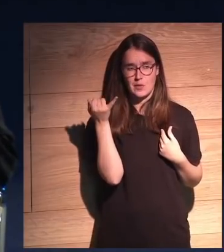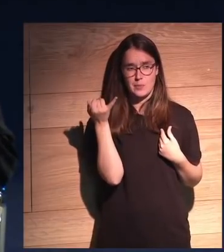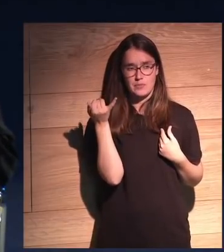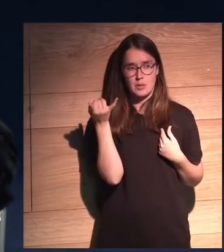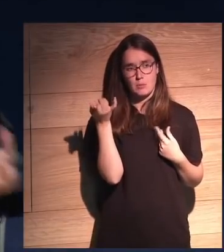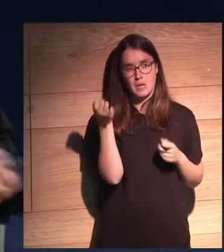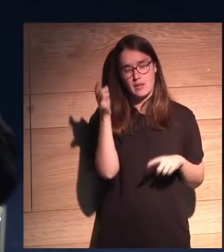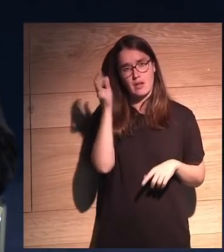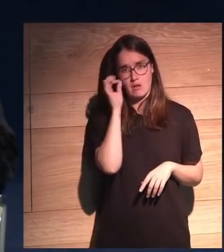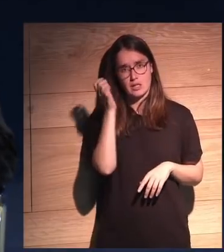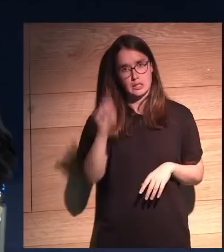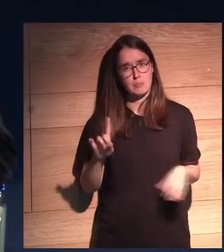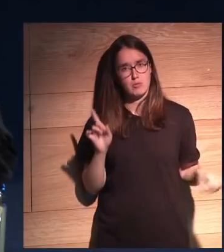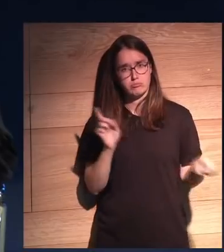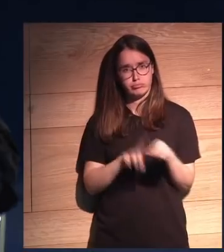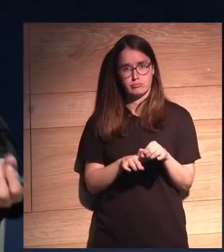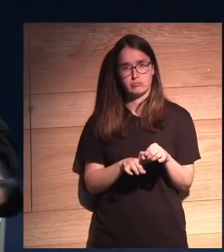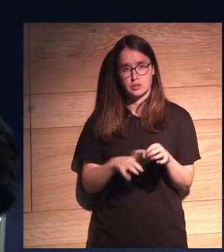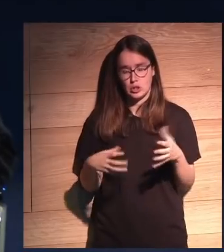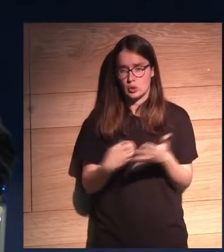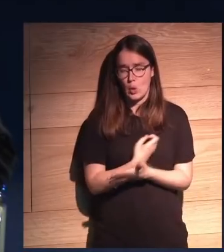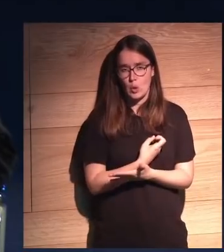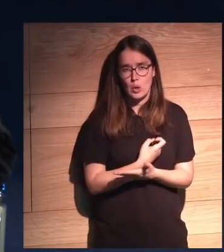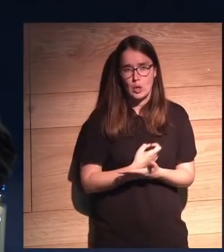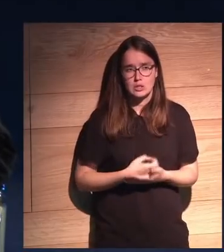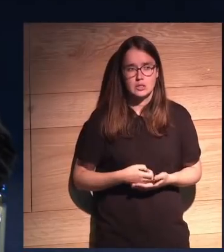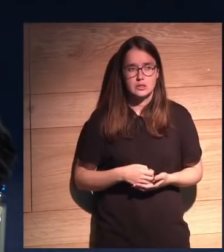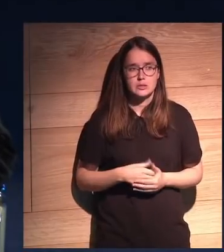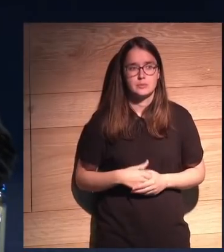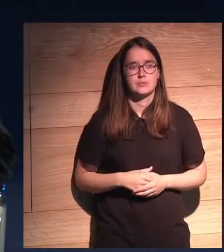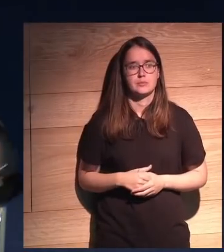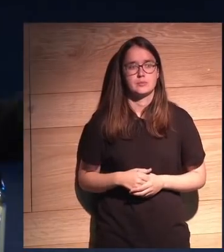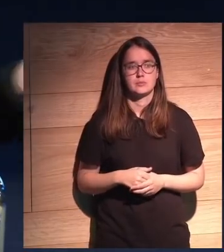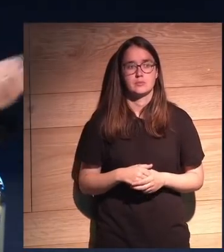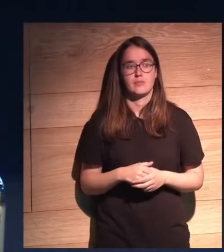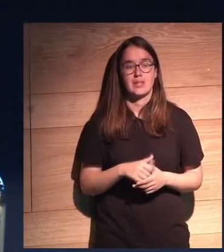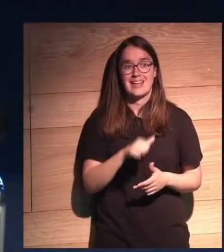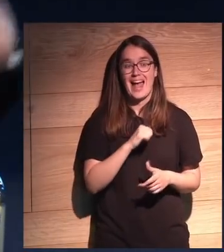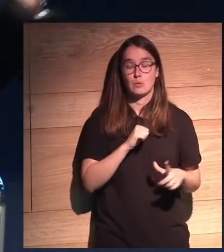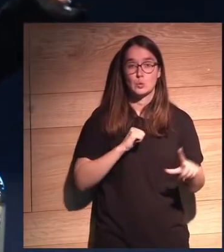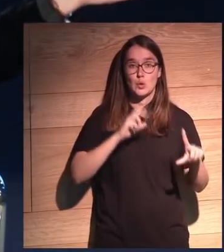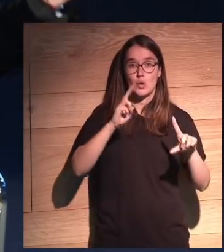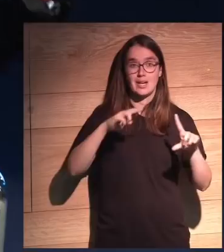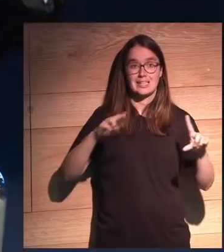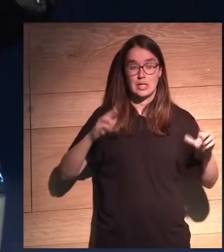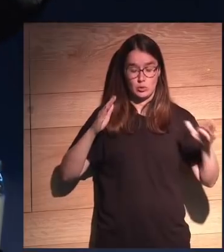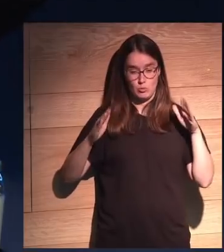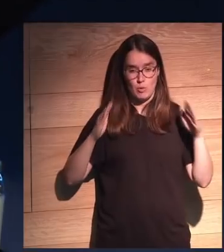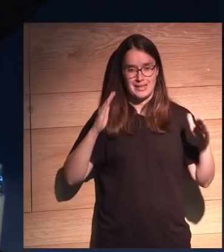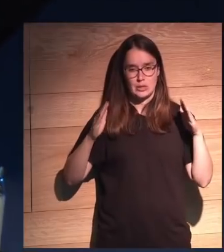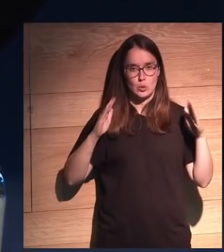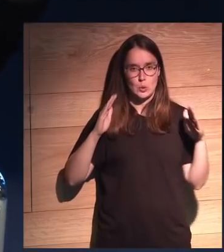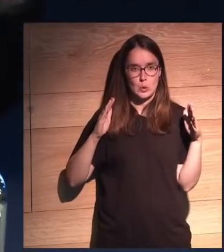también formaba parte de todo eso y nunca lo ocultó. Y se autorretrata en un momento